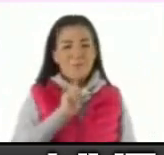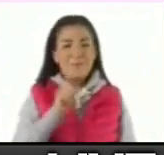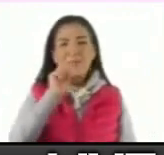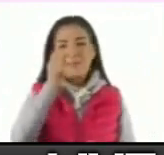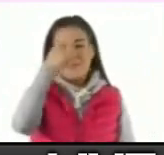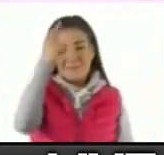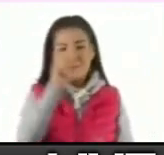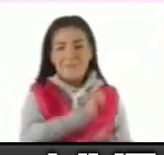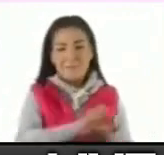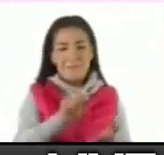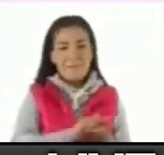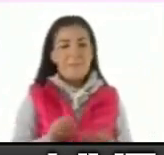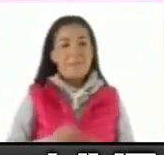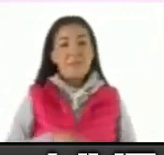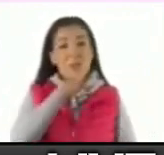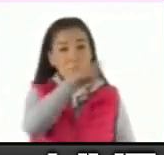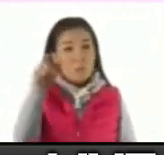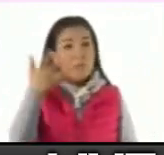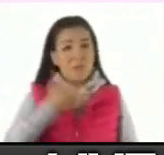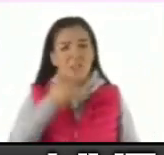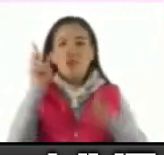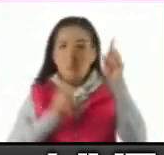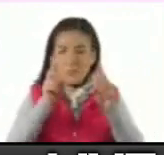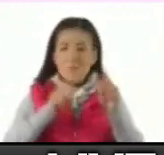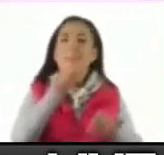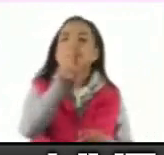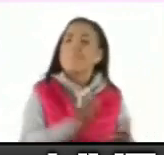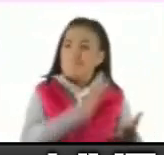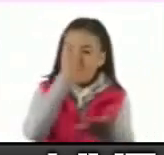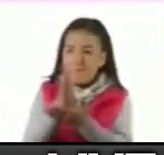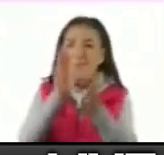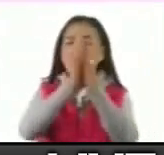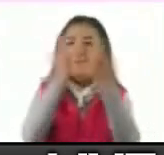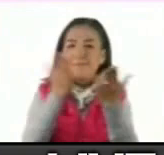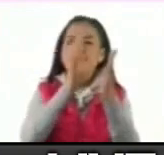Rowling. Si tienes duda, ve a la biblioteca.